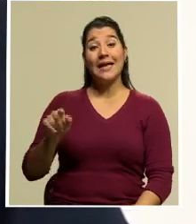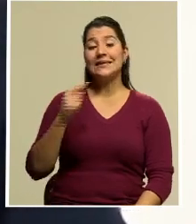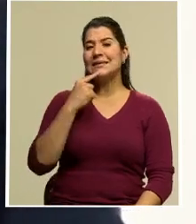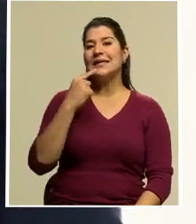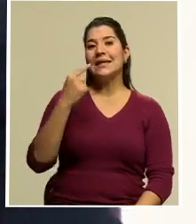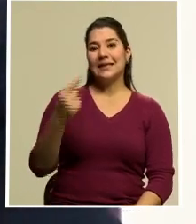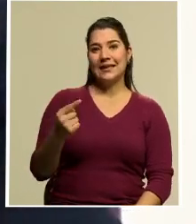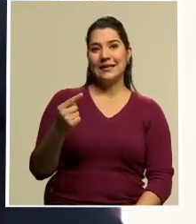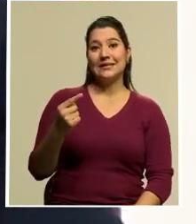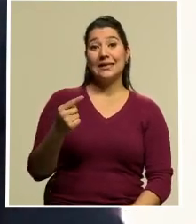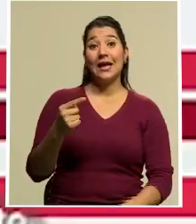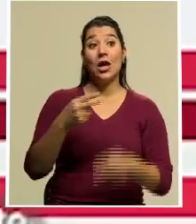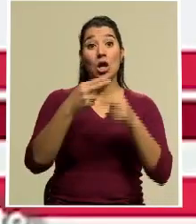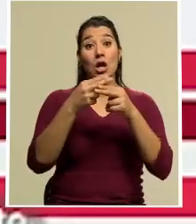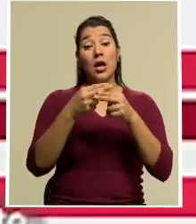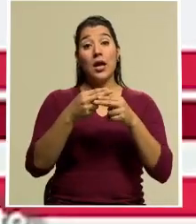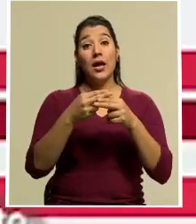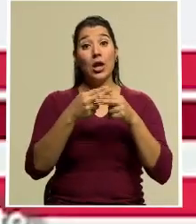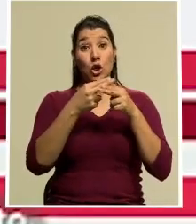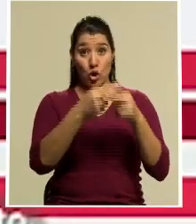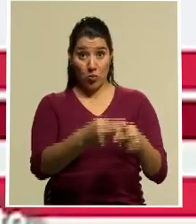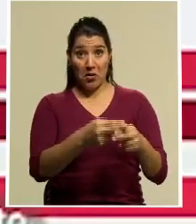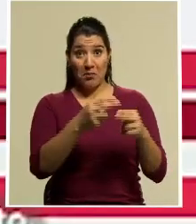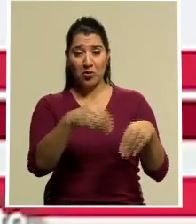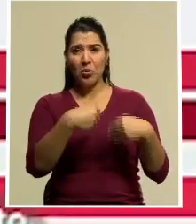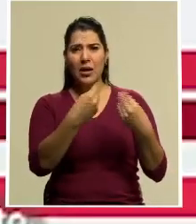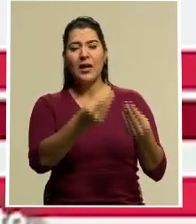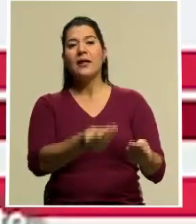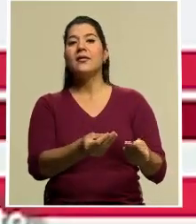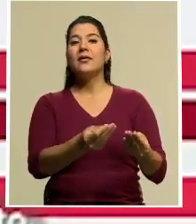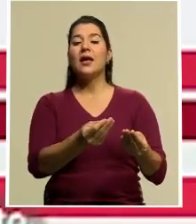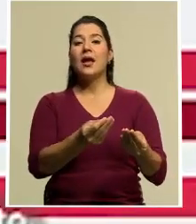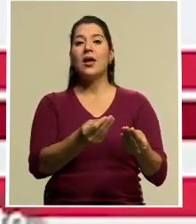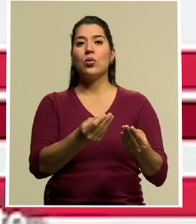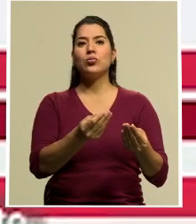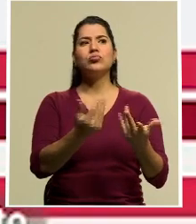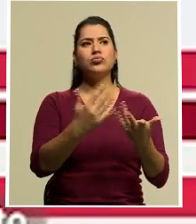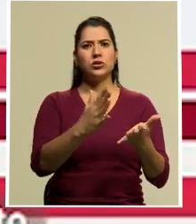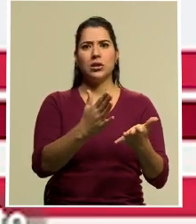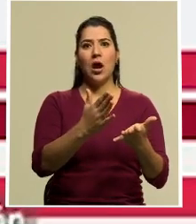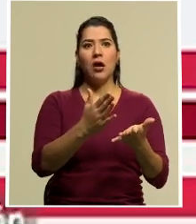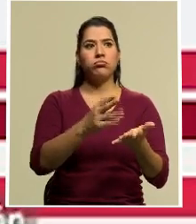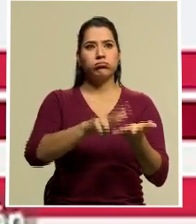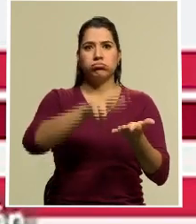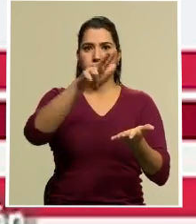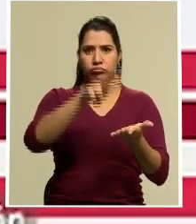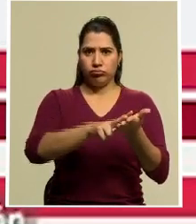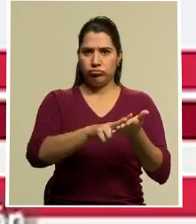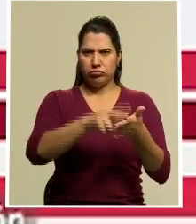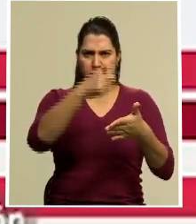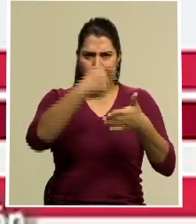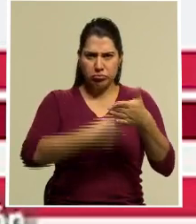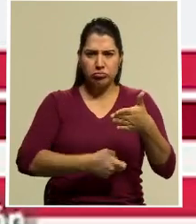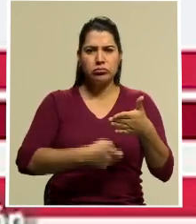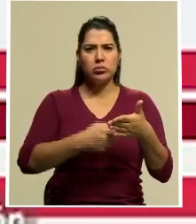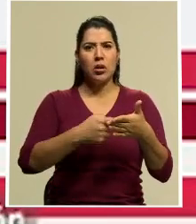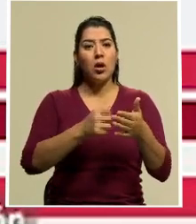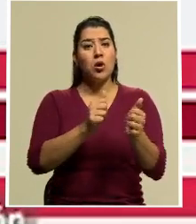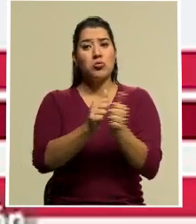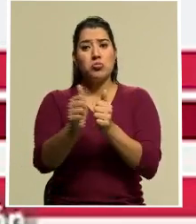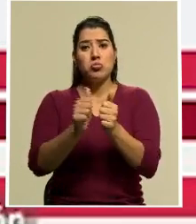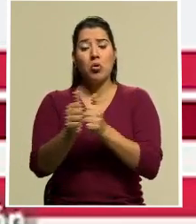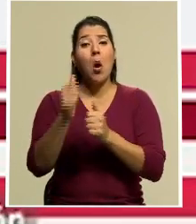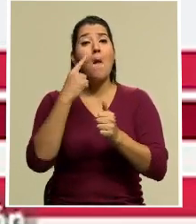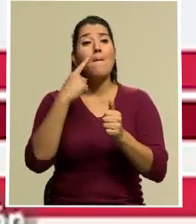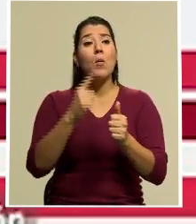aseguró que los nombramientos que le fueron otorgados fueron emitidos y aprobados estrictamente por los departamentos de recursos